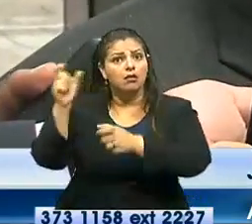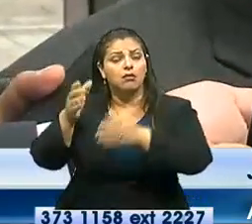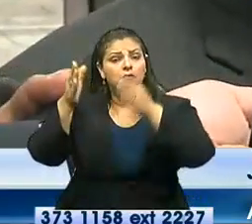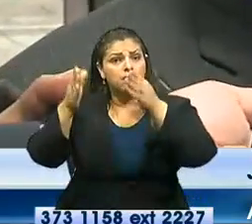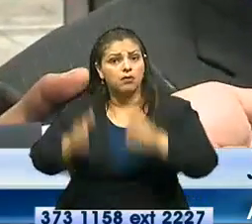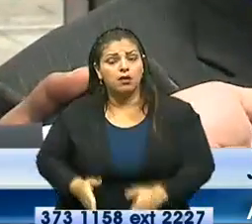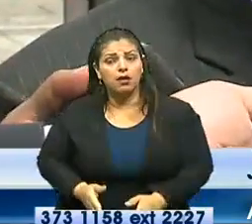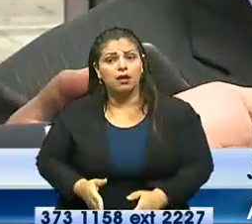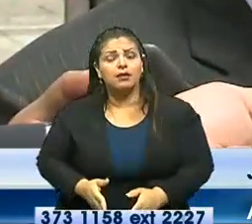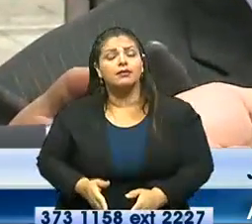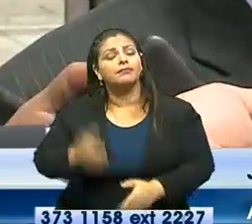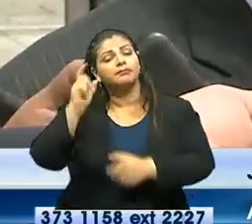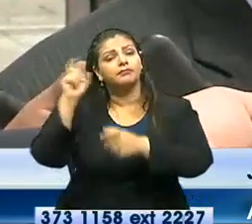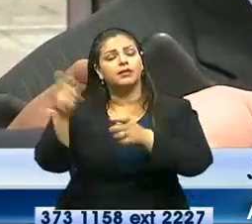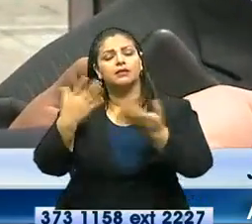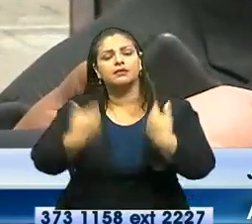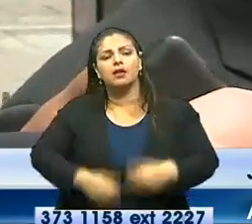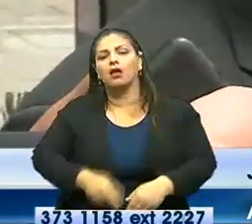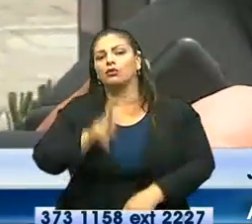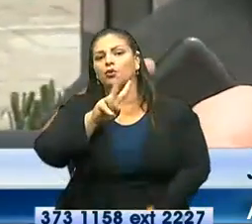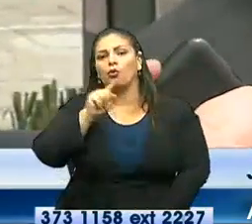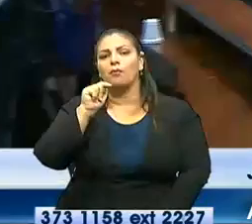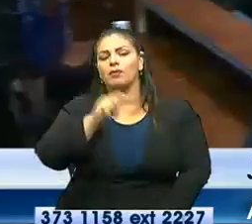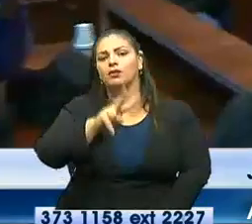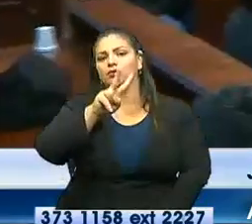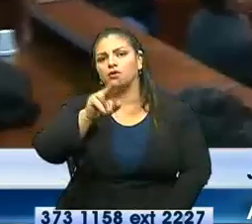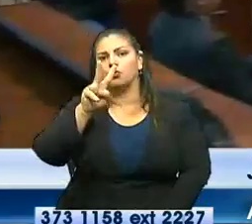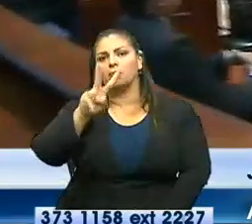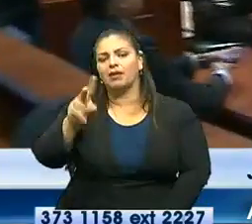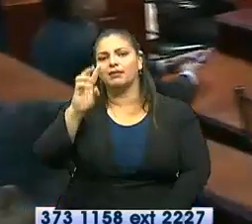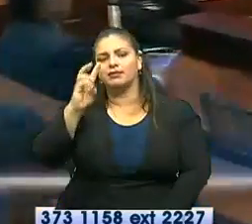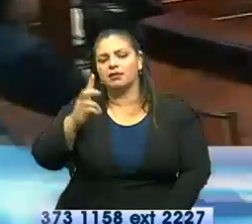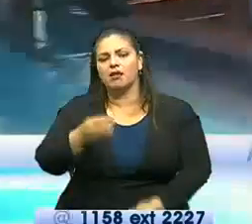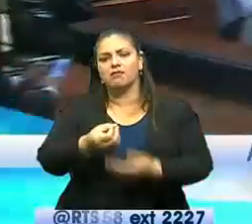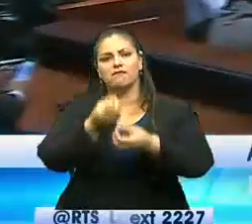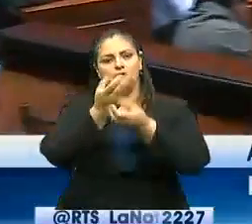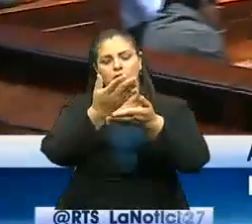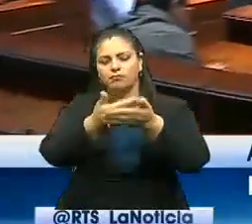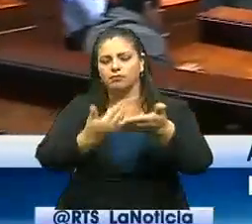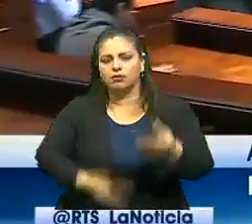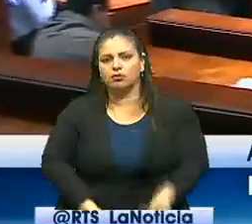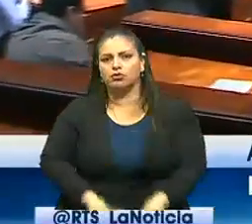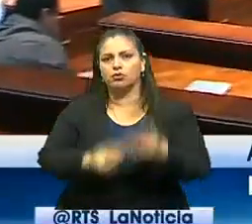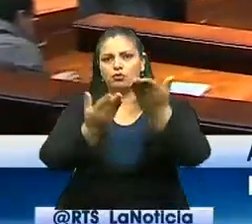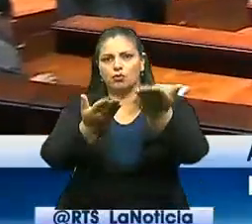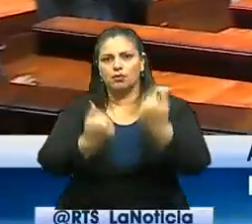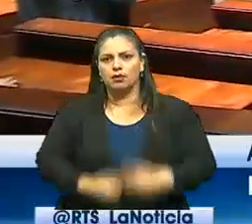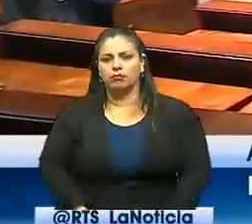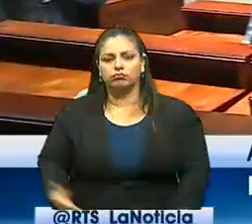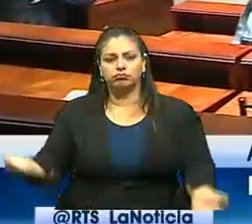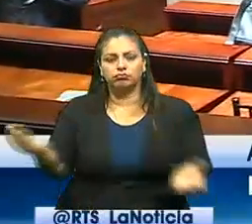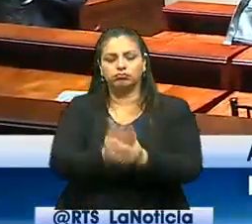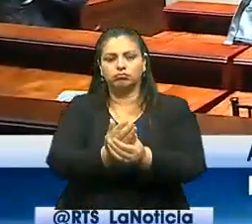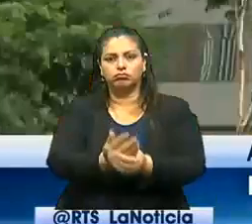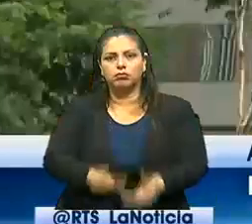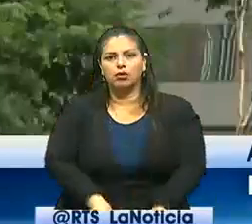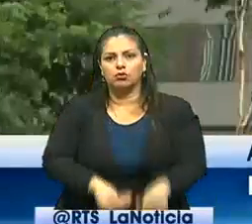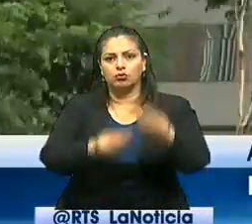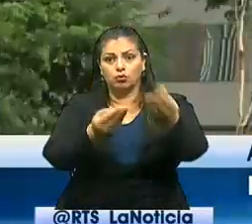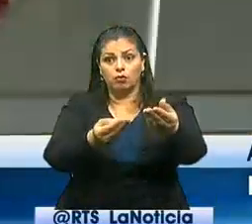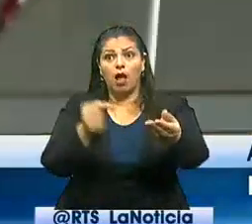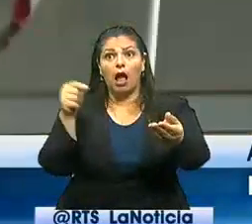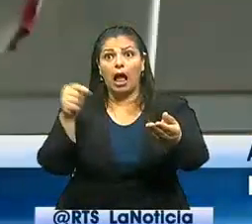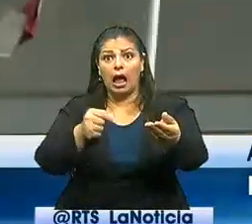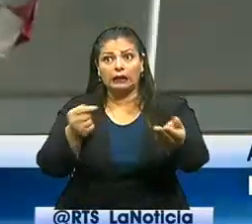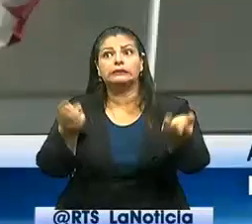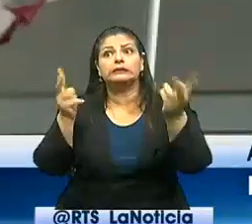2.226 informes con indicios de responsabilidad penal. Y que entre esos documentos también hay informes sobre el caso Odebrecht, de su